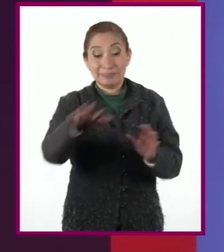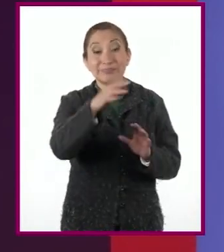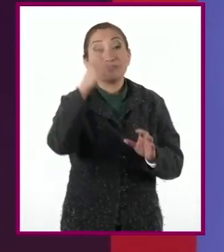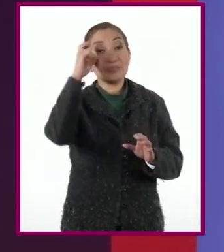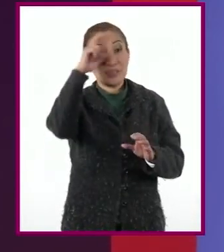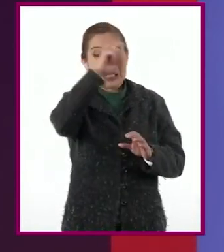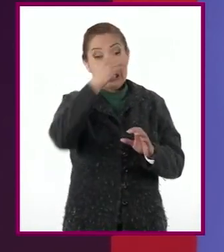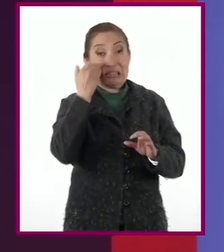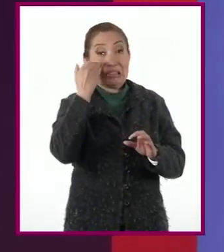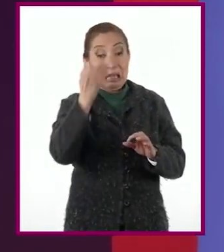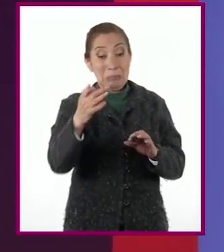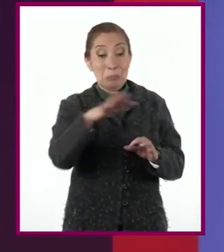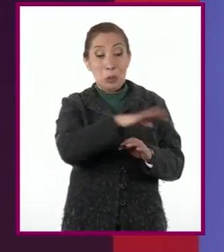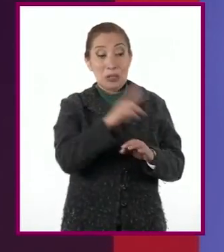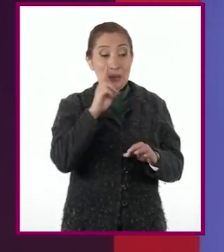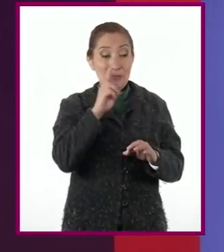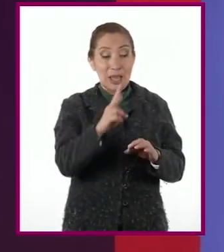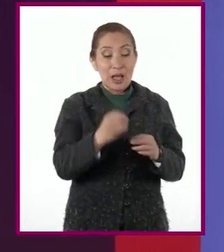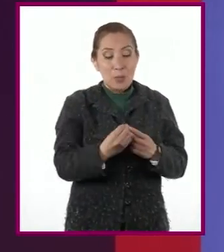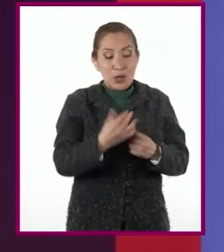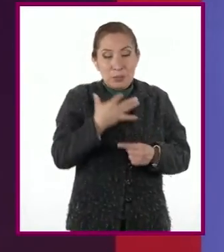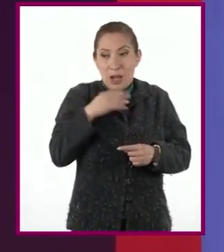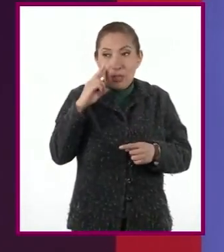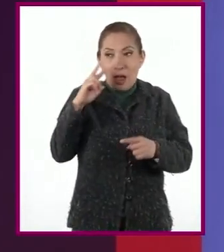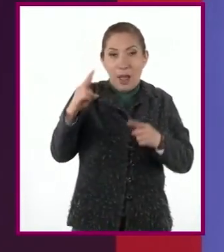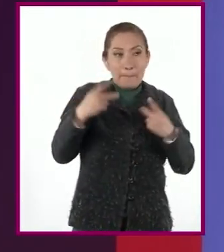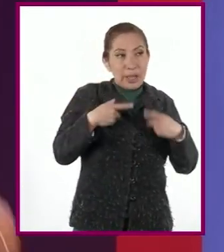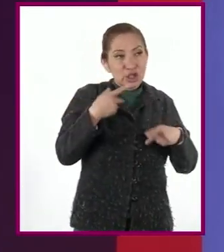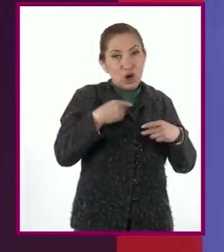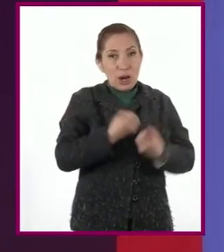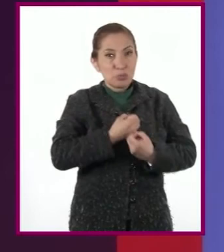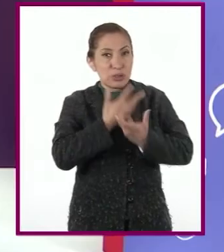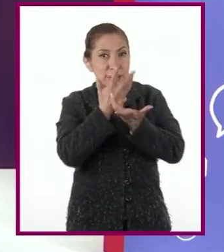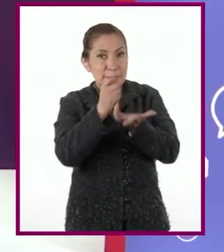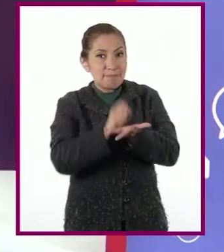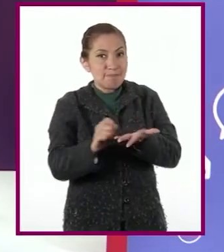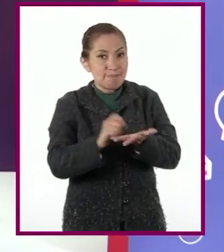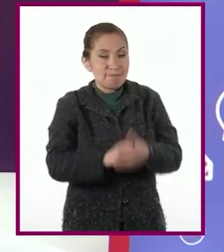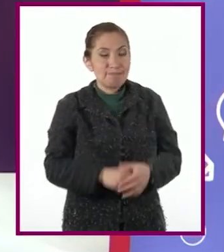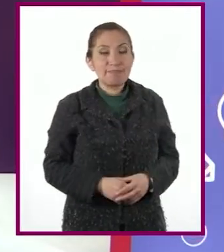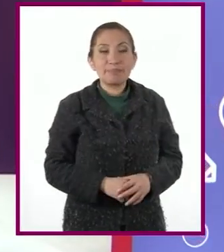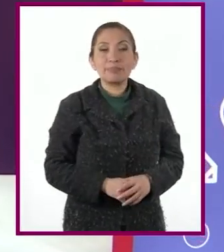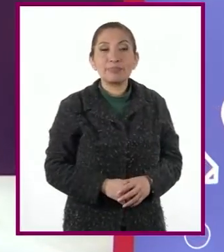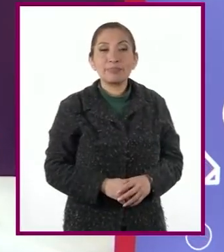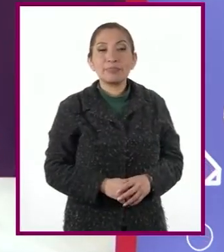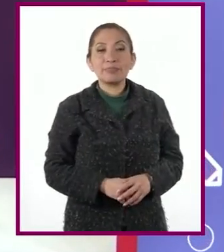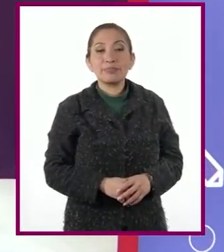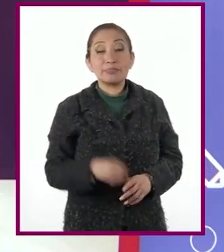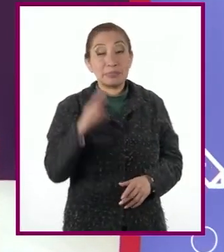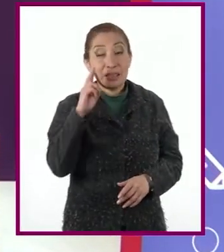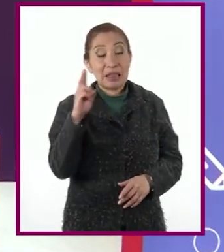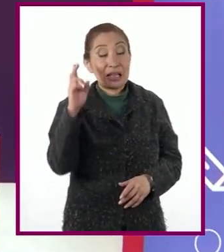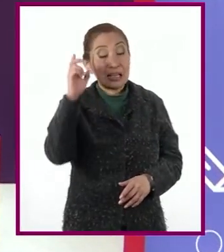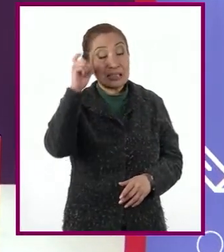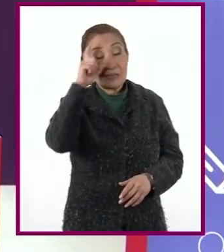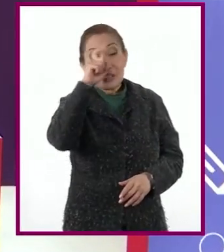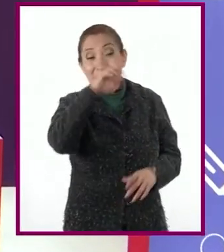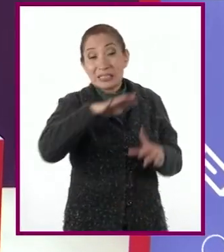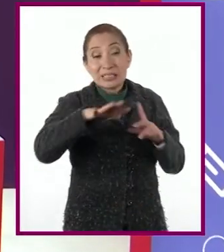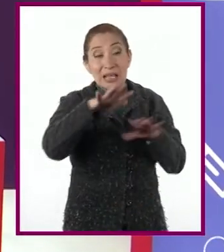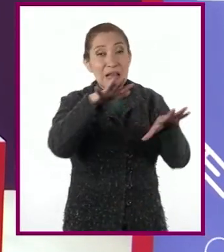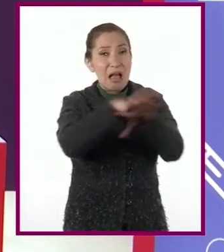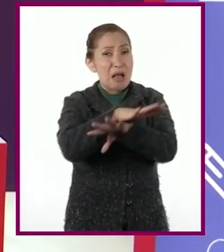tiempos difíciles que marcaron la inspiración de los autores de la época. Era una situación social llena